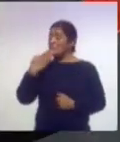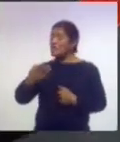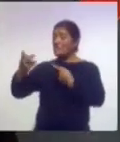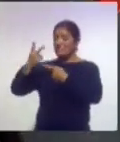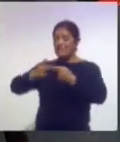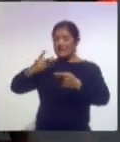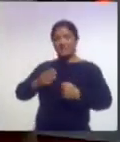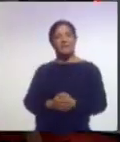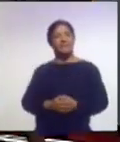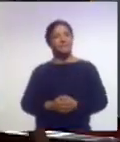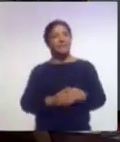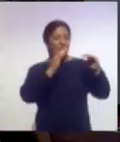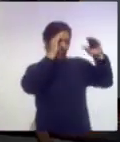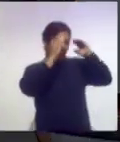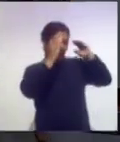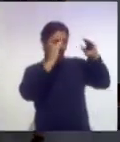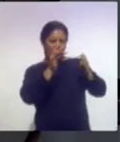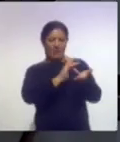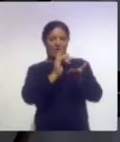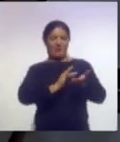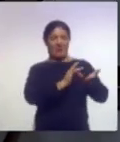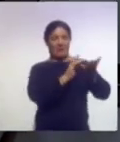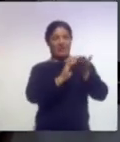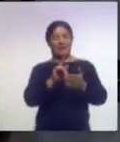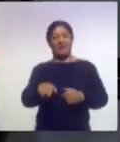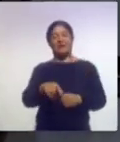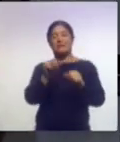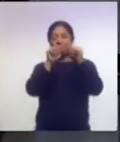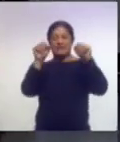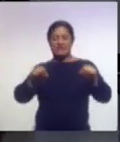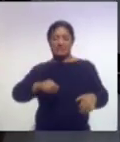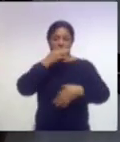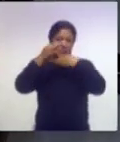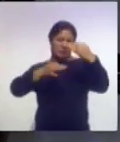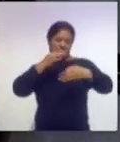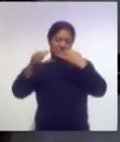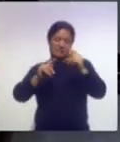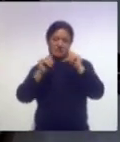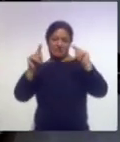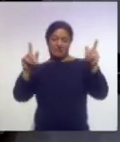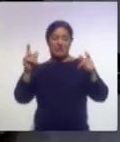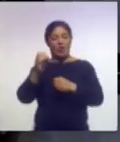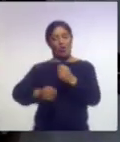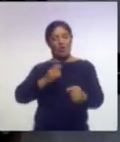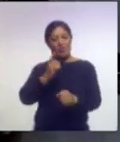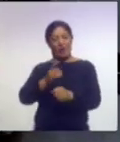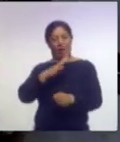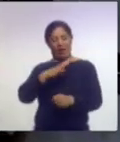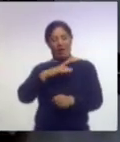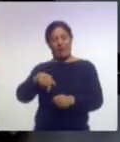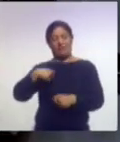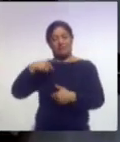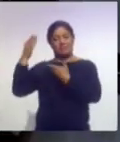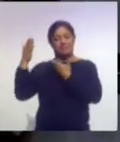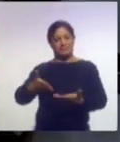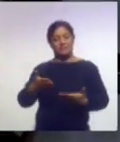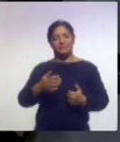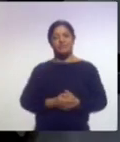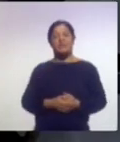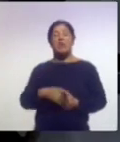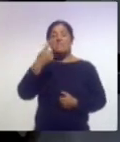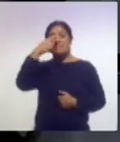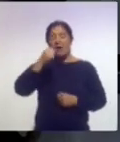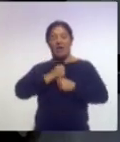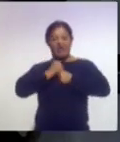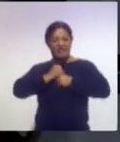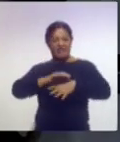¿qué tal, Carla? Muchas gracias al Sistema de Noticias de Tlaxcala por darnos la oportunidad de estar aquí para poder difundir